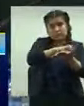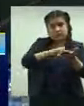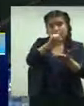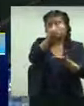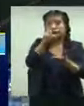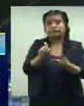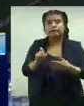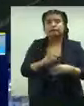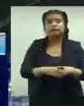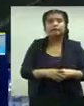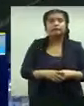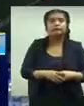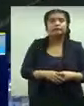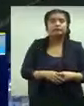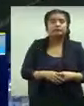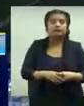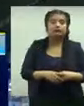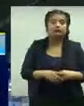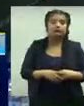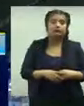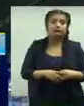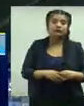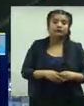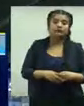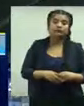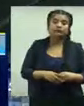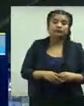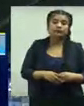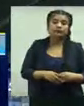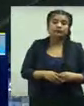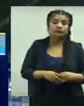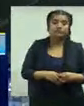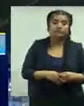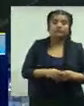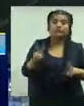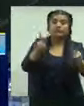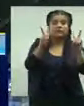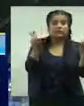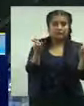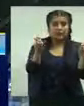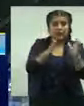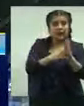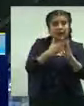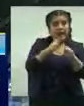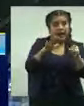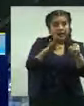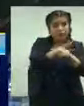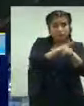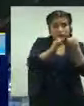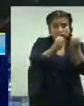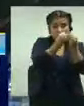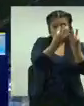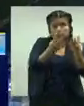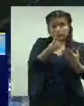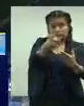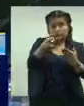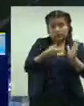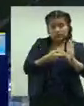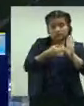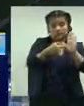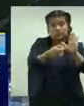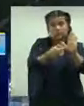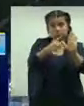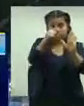Presentación, ministra. Gracias, señor presidente. Bueno, en relación al monto que usted acaba de dar a